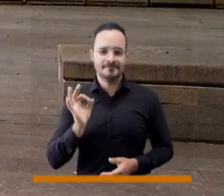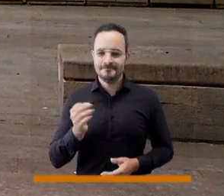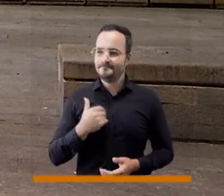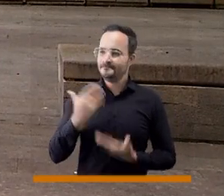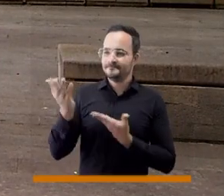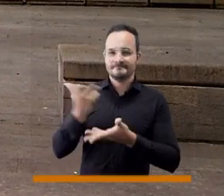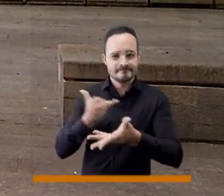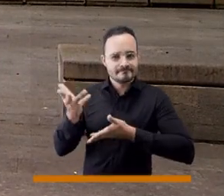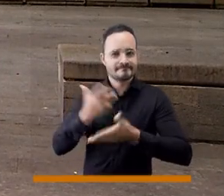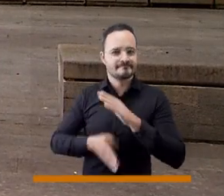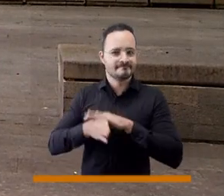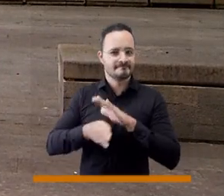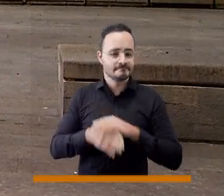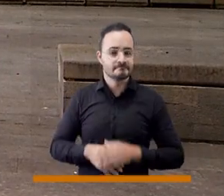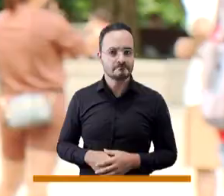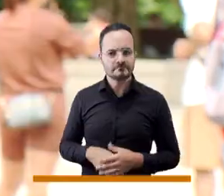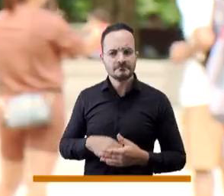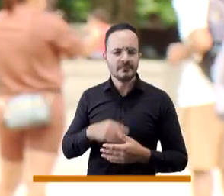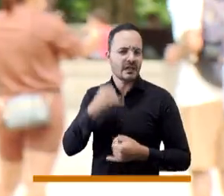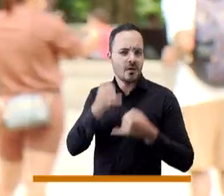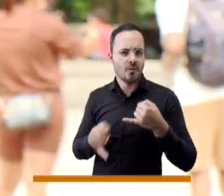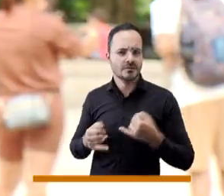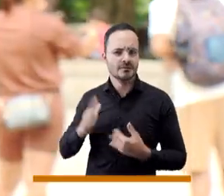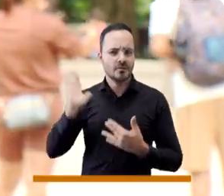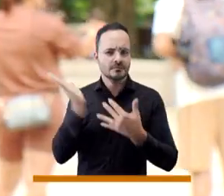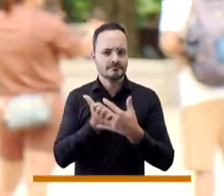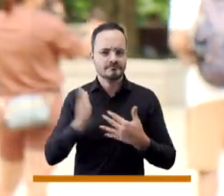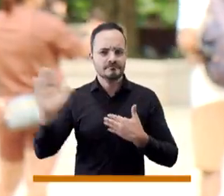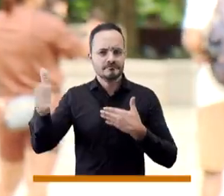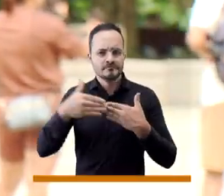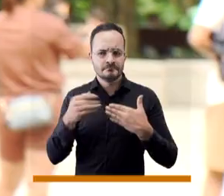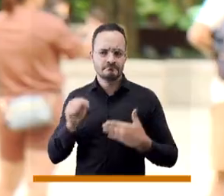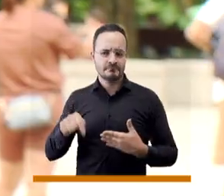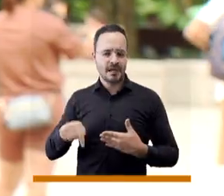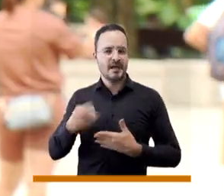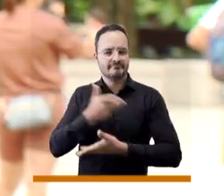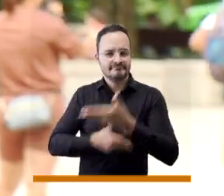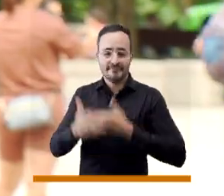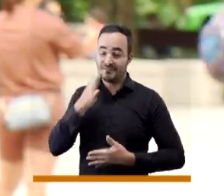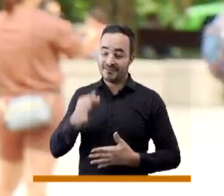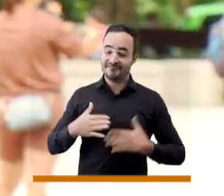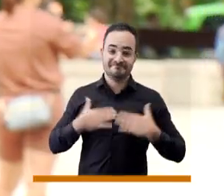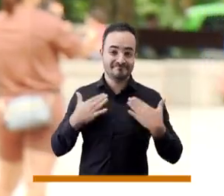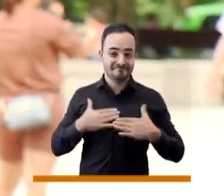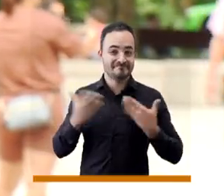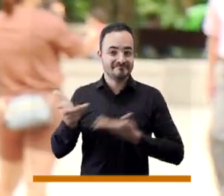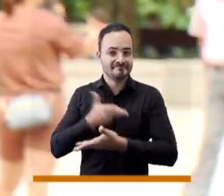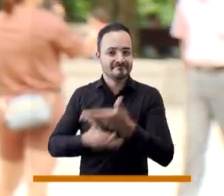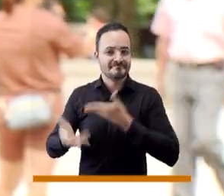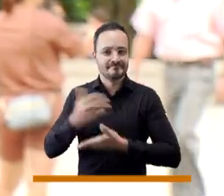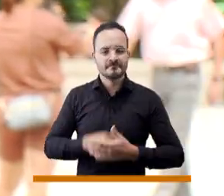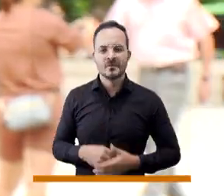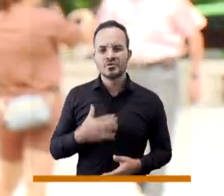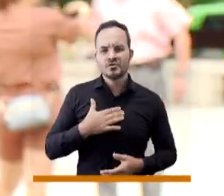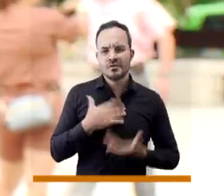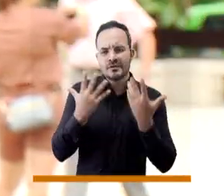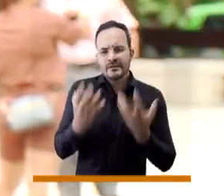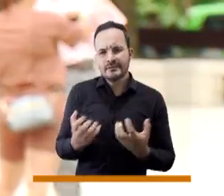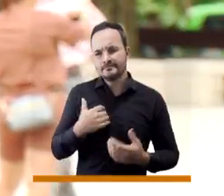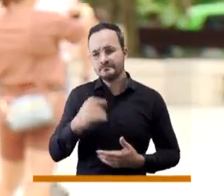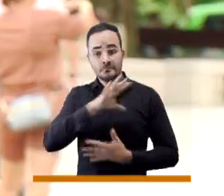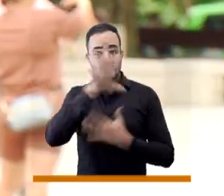Y nosotros continuamos con nuestros invitados, llegando al segmento final de este espacio que ha sido sumamente agradable. Y me gustaría